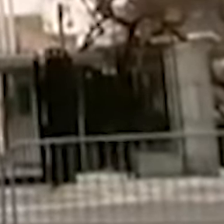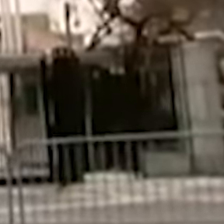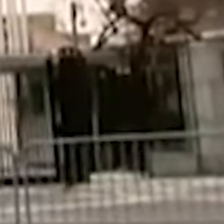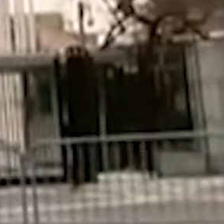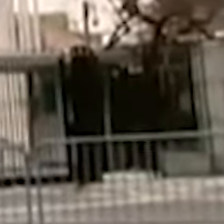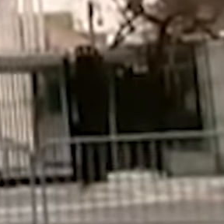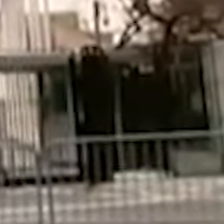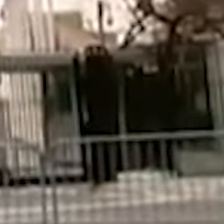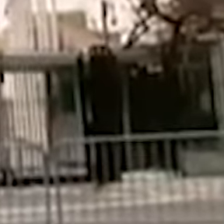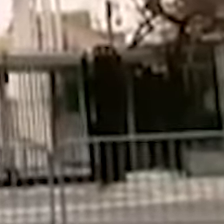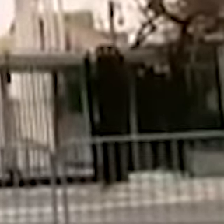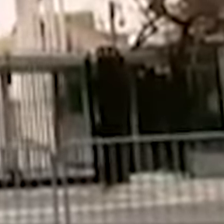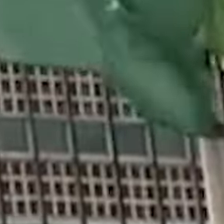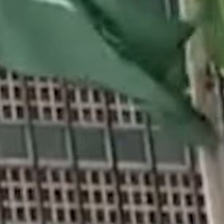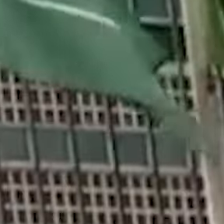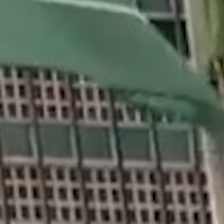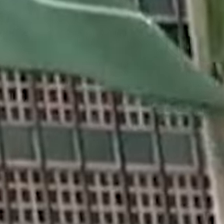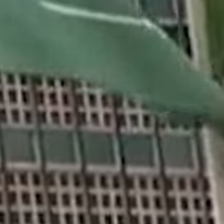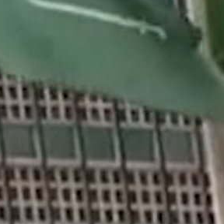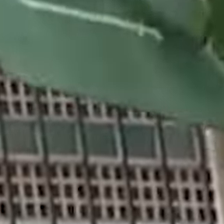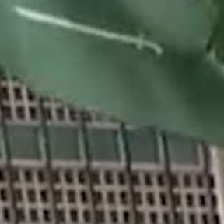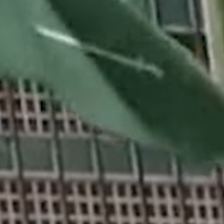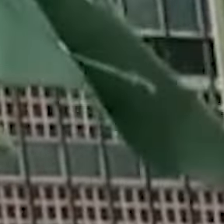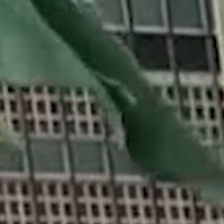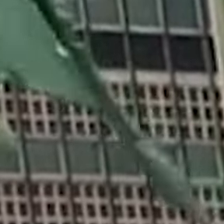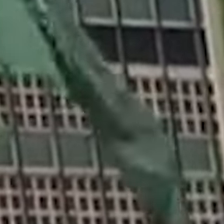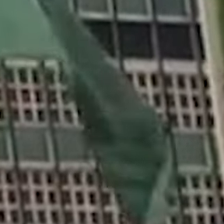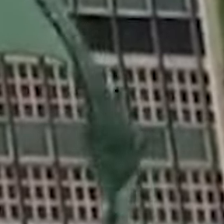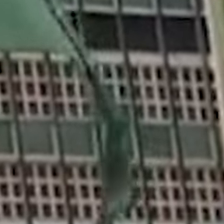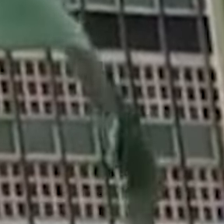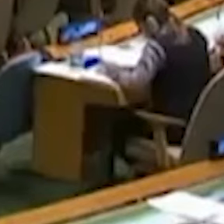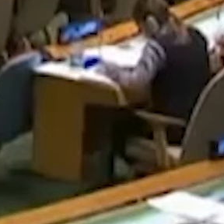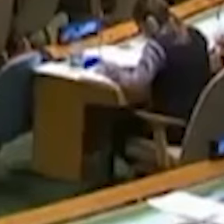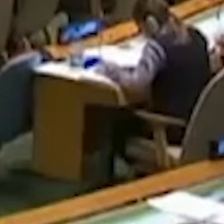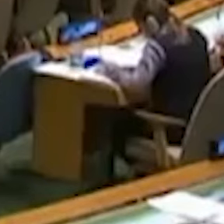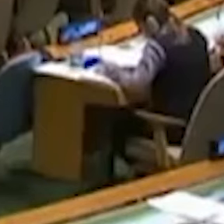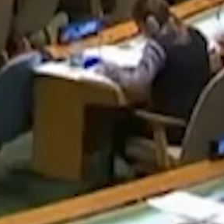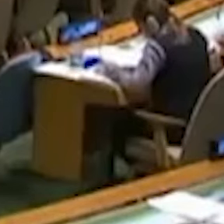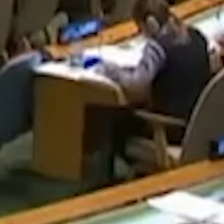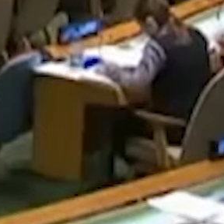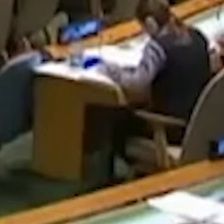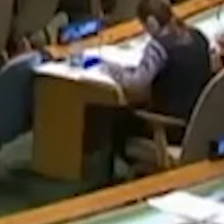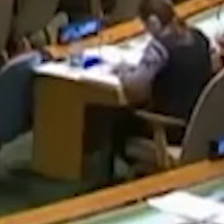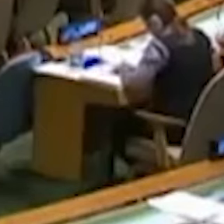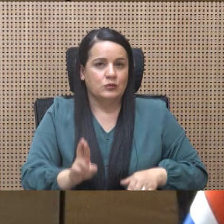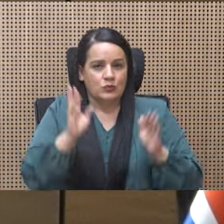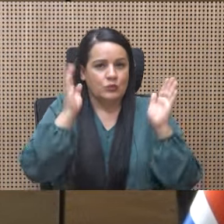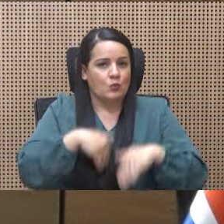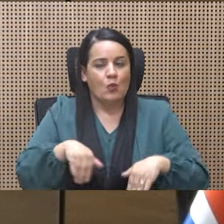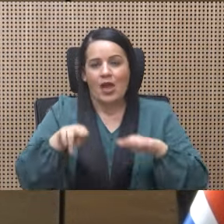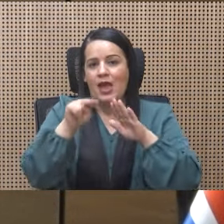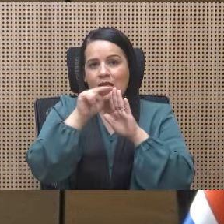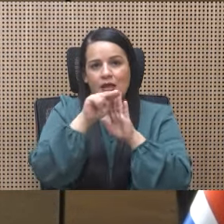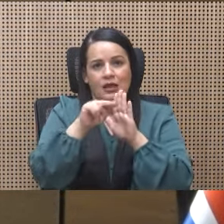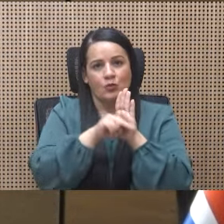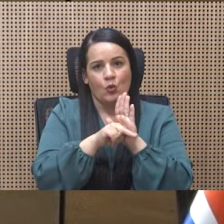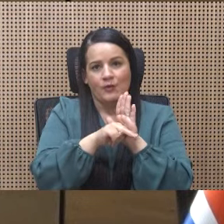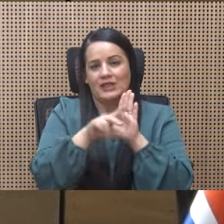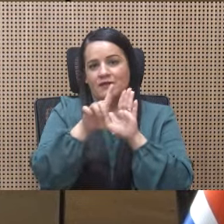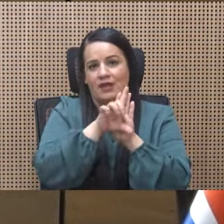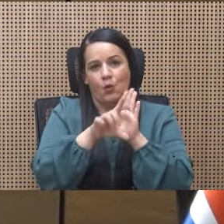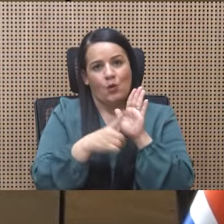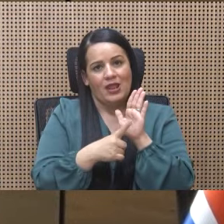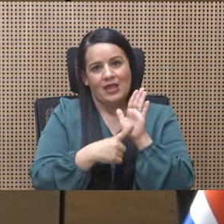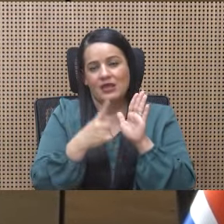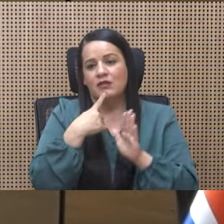la convención de la ONU sobre los acuerdos de transacción internacionales resultantes de la mediación el diputado l Fernando